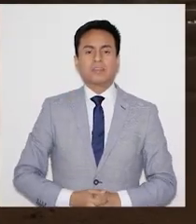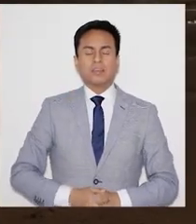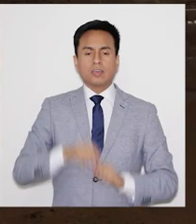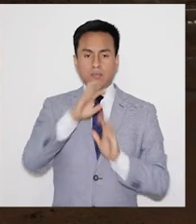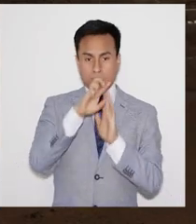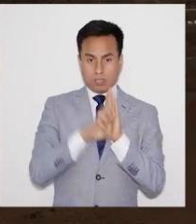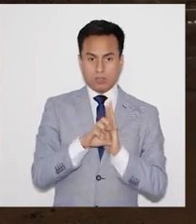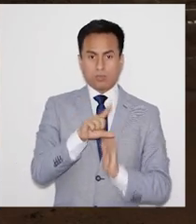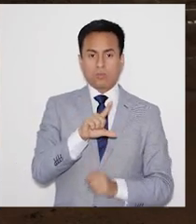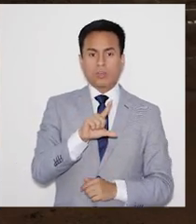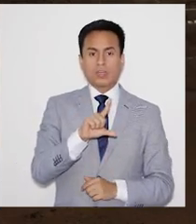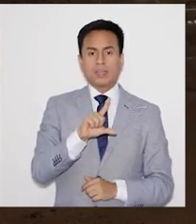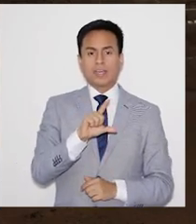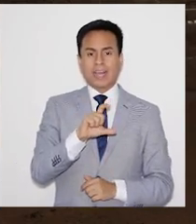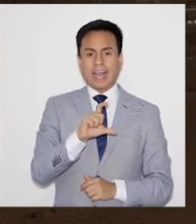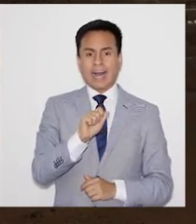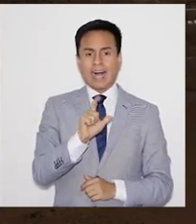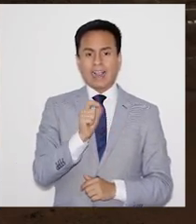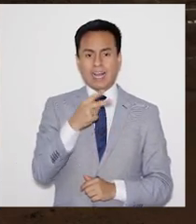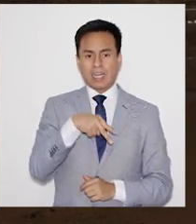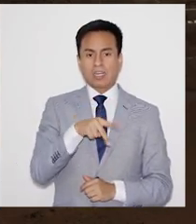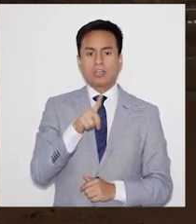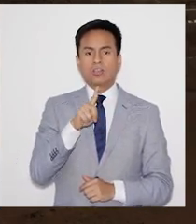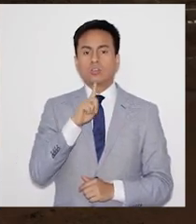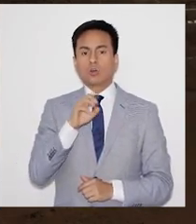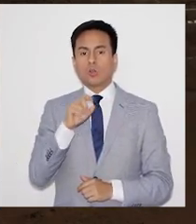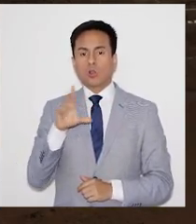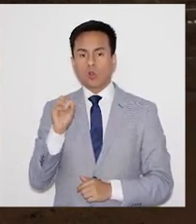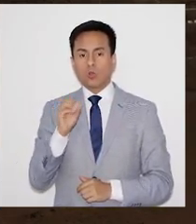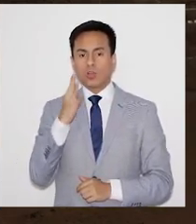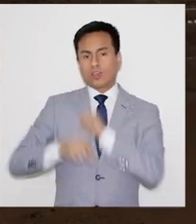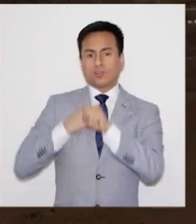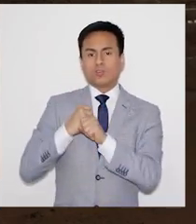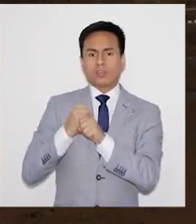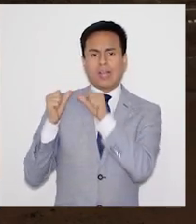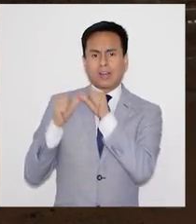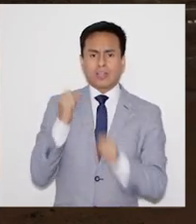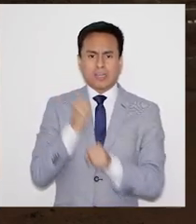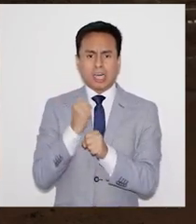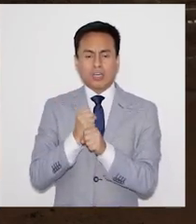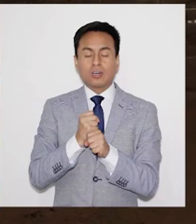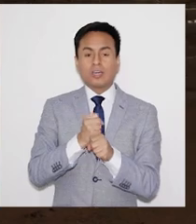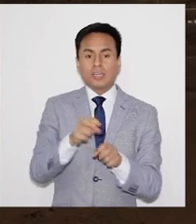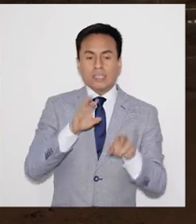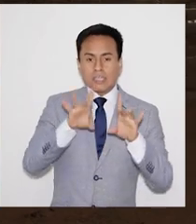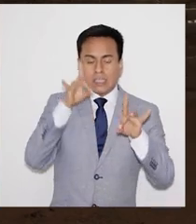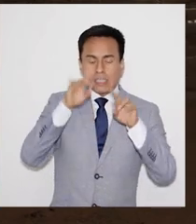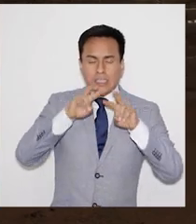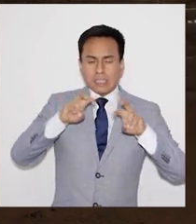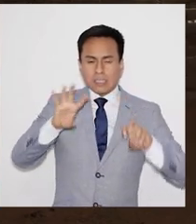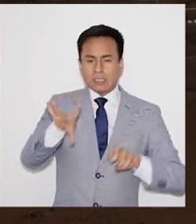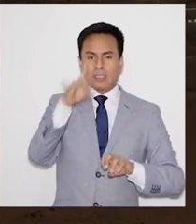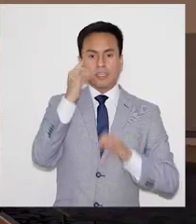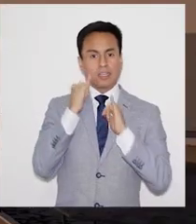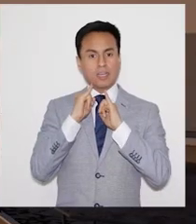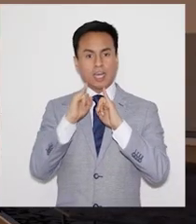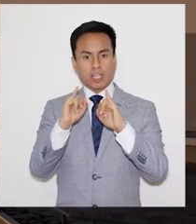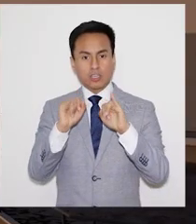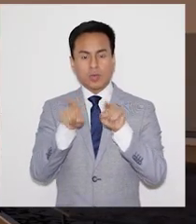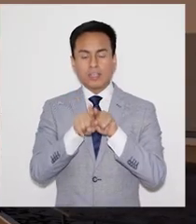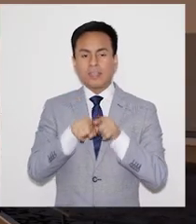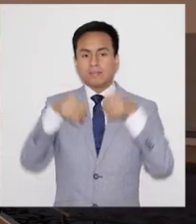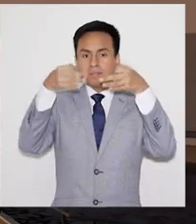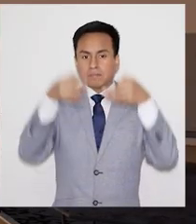El proyecto Calán-Tololo, luego de 4 arduos años de trabajo, obtuvo como resultado una serie de datos que han